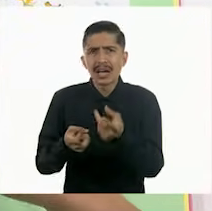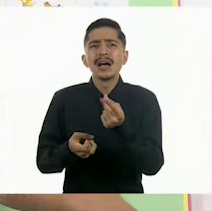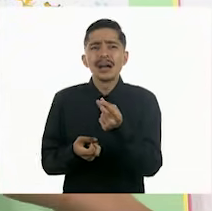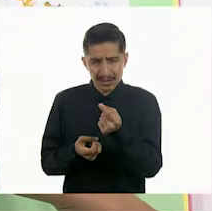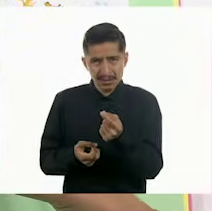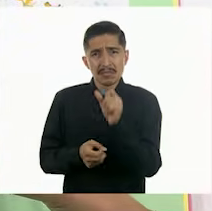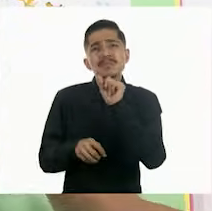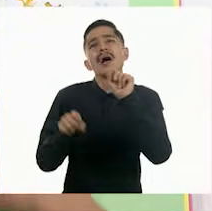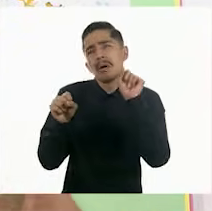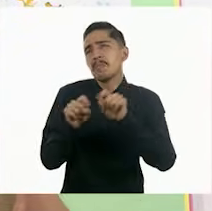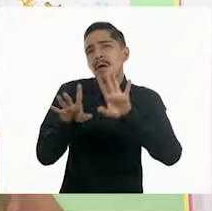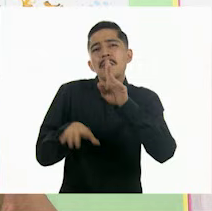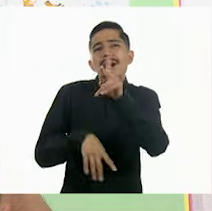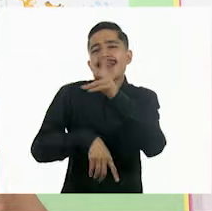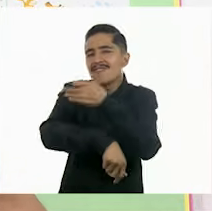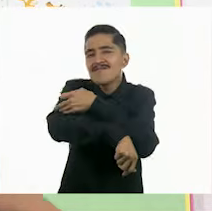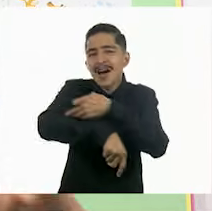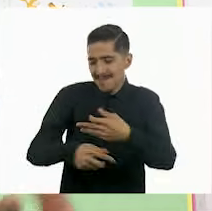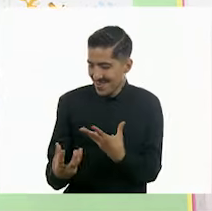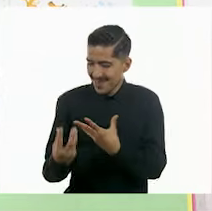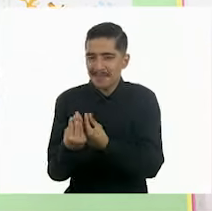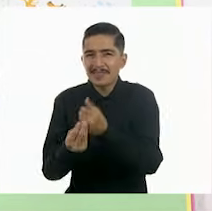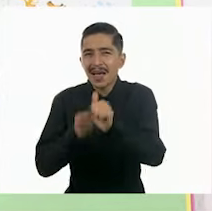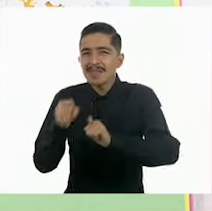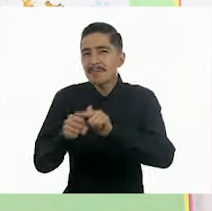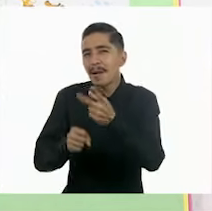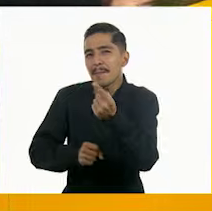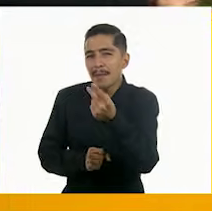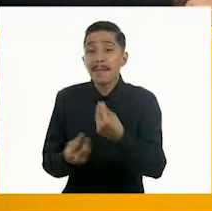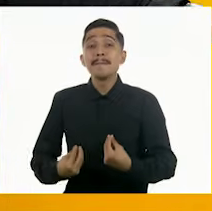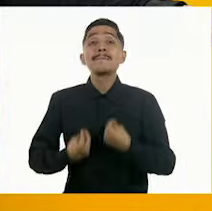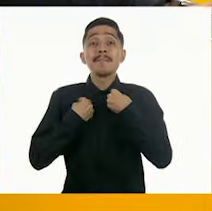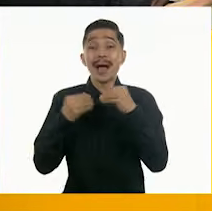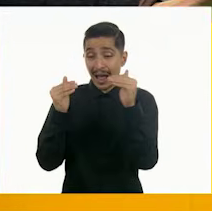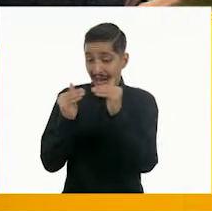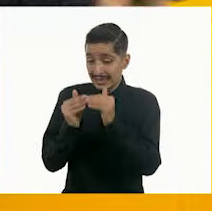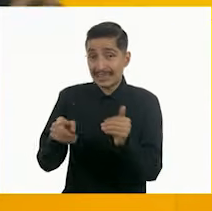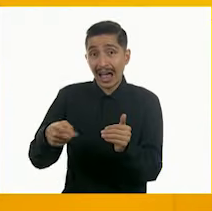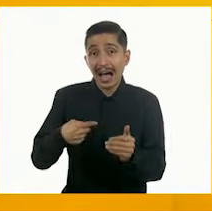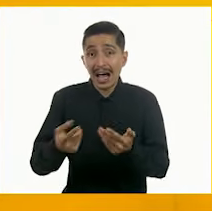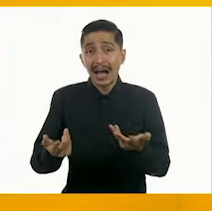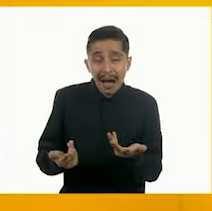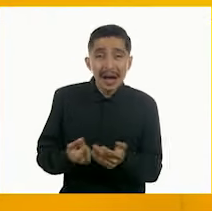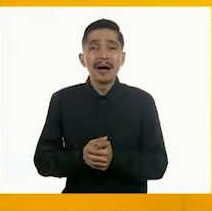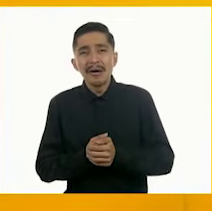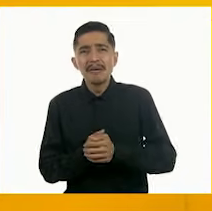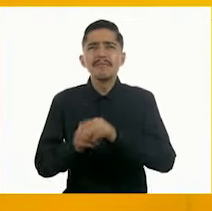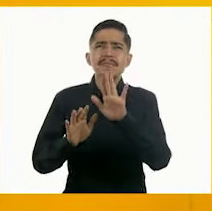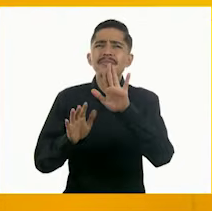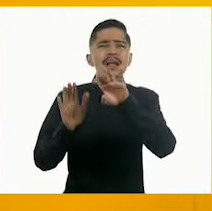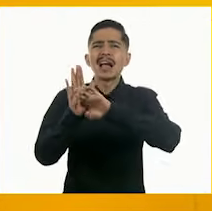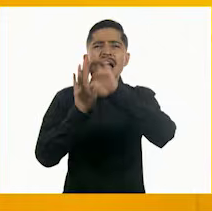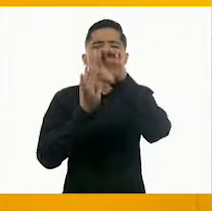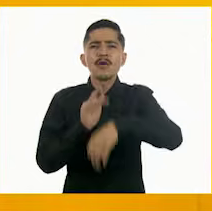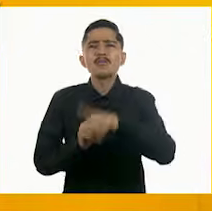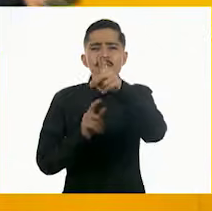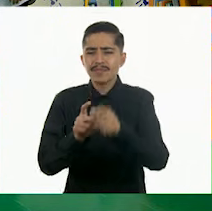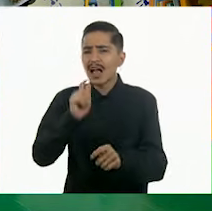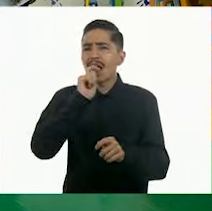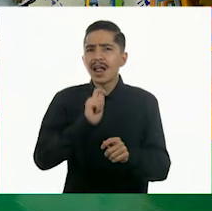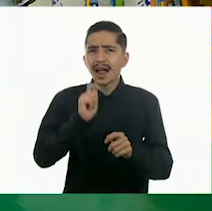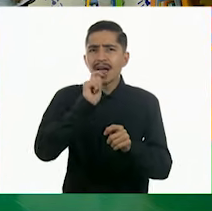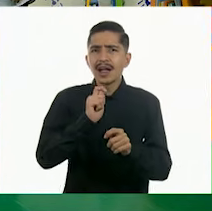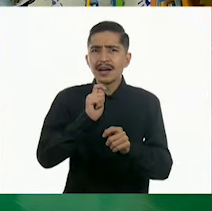de nuestra familia y viven en una casa. Yo he visto cómo incluso cuando tienen, por ejemplo, una paleta, la